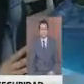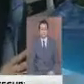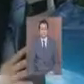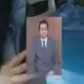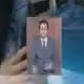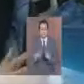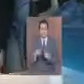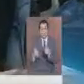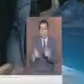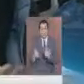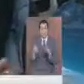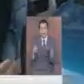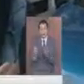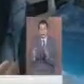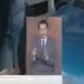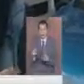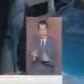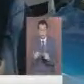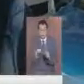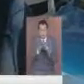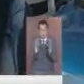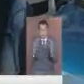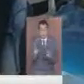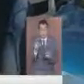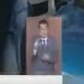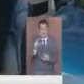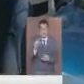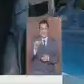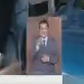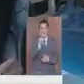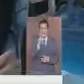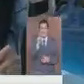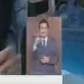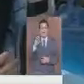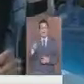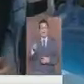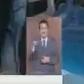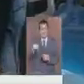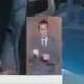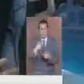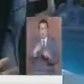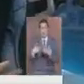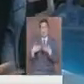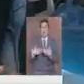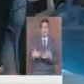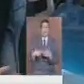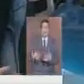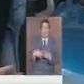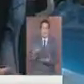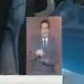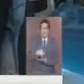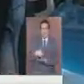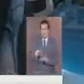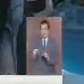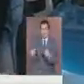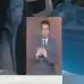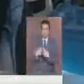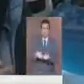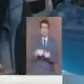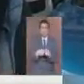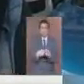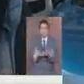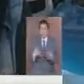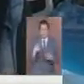Los city cars de por sí son chicos y son medio endeble, entonces cualquier choque que haya un auto sin airbag es súper complicado que